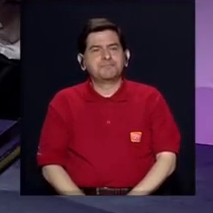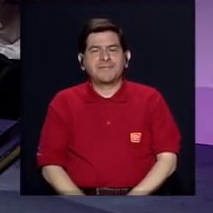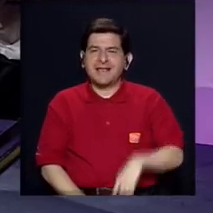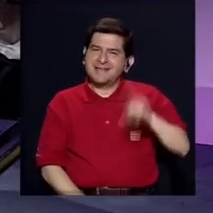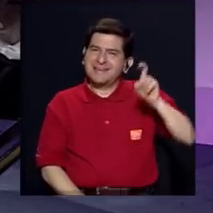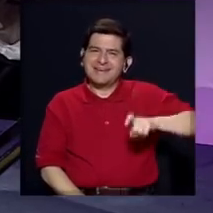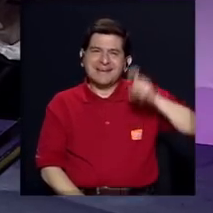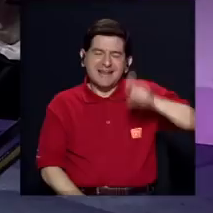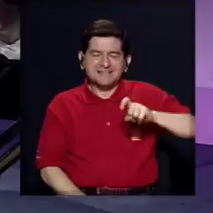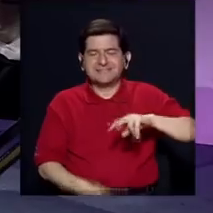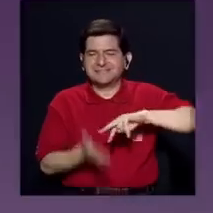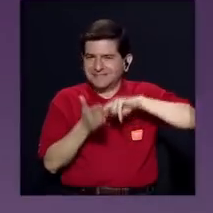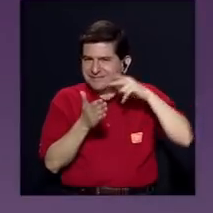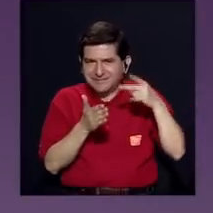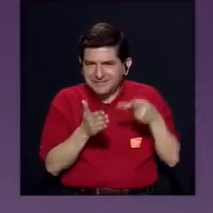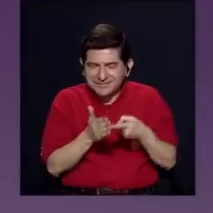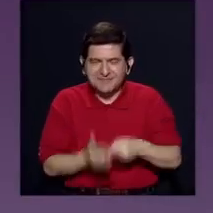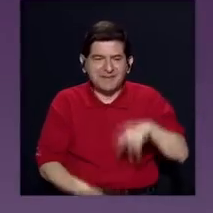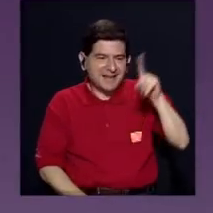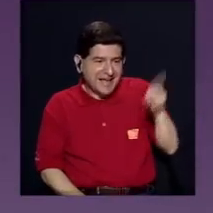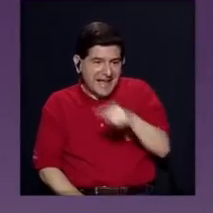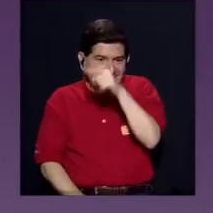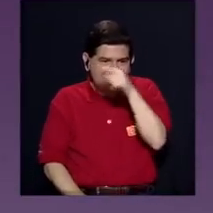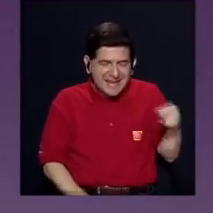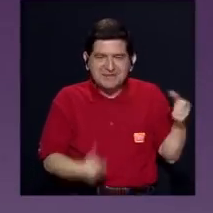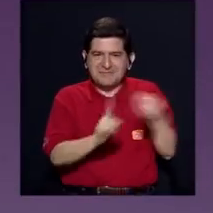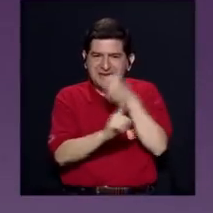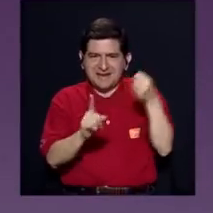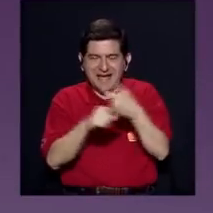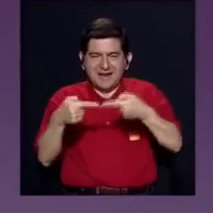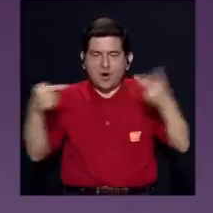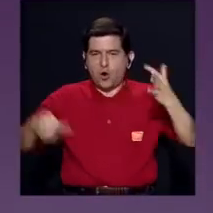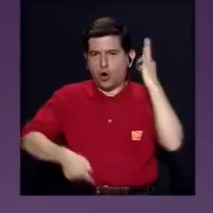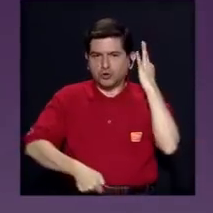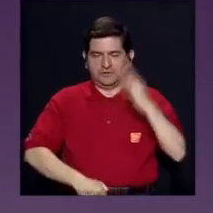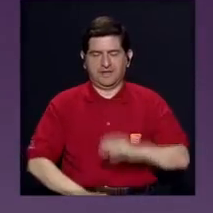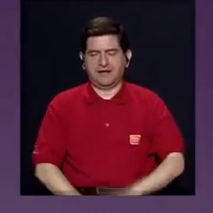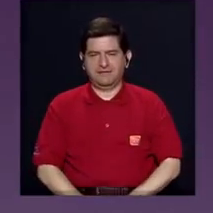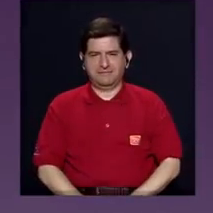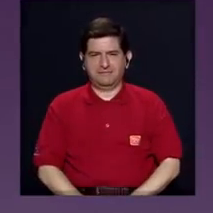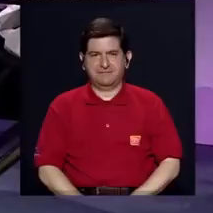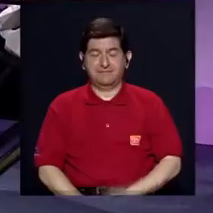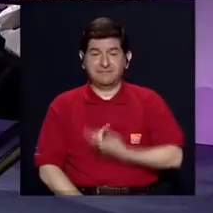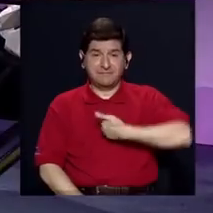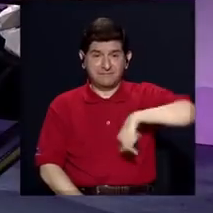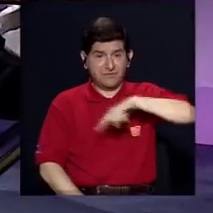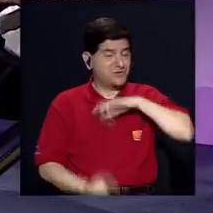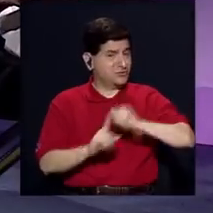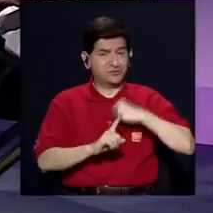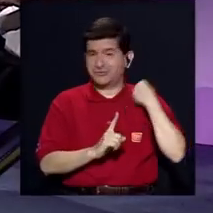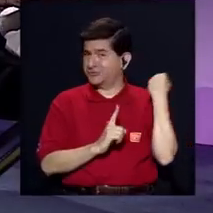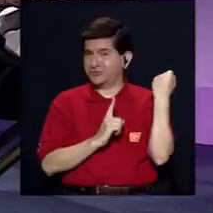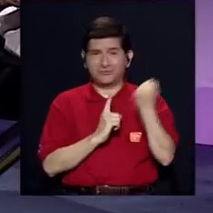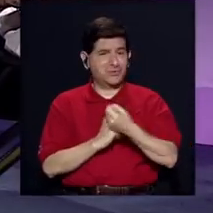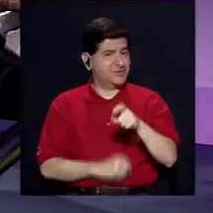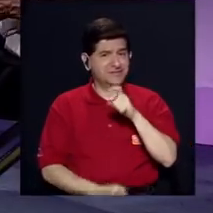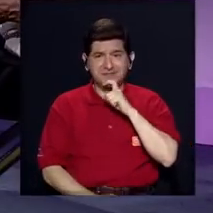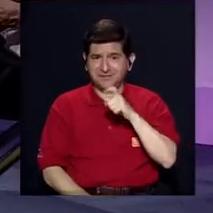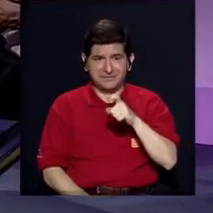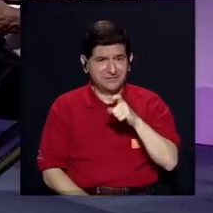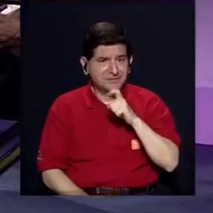que debería de ser la eliminación de la violencia contra las mujeres es decir no estamos en una situación difícil